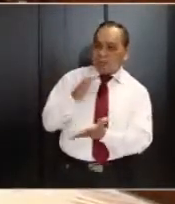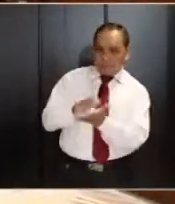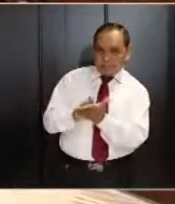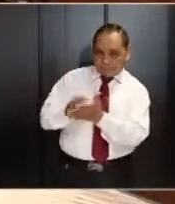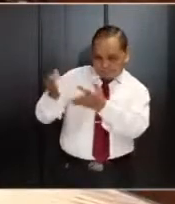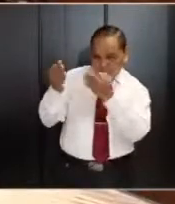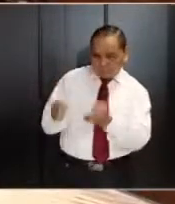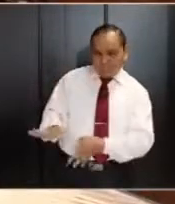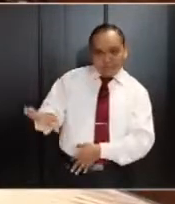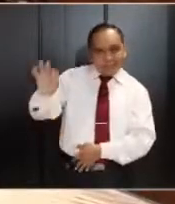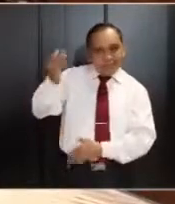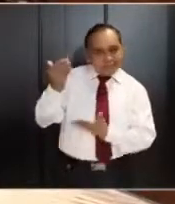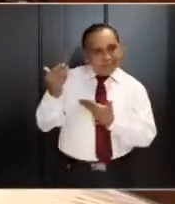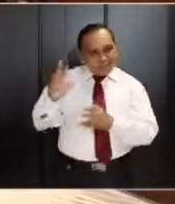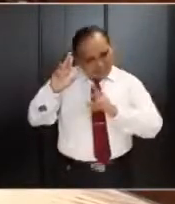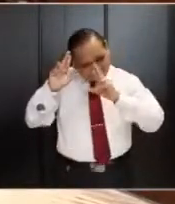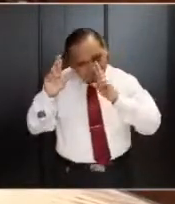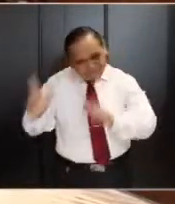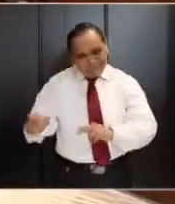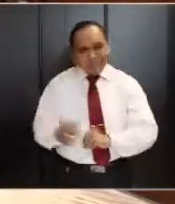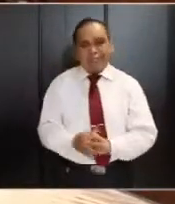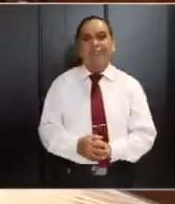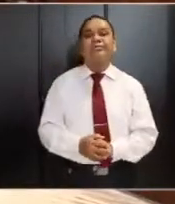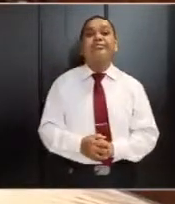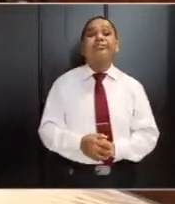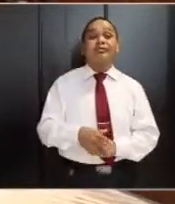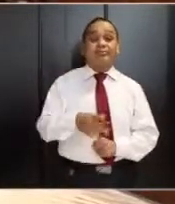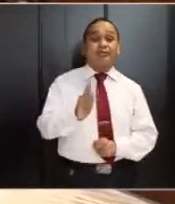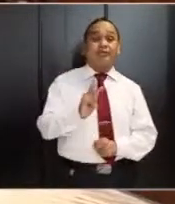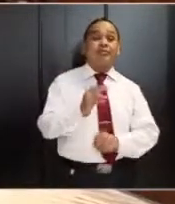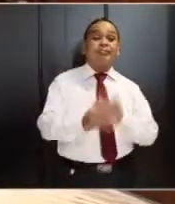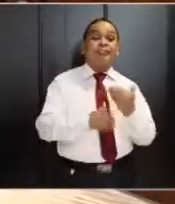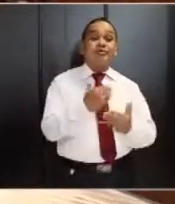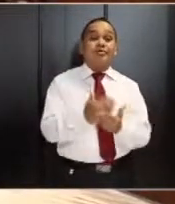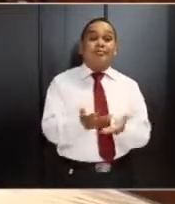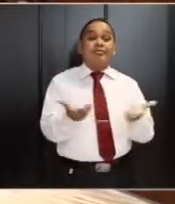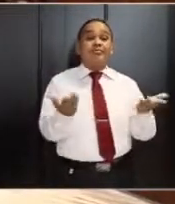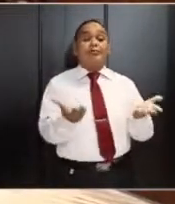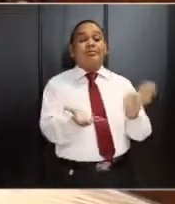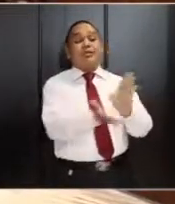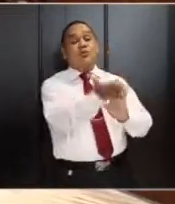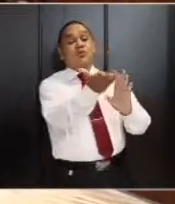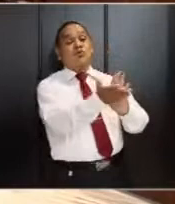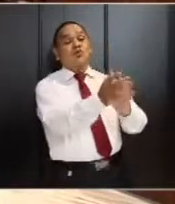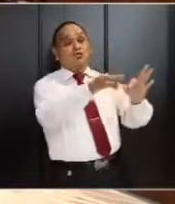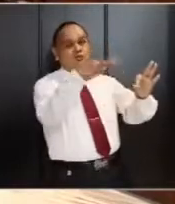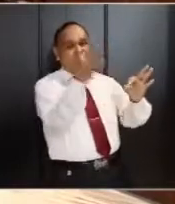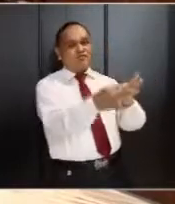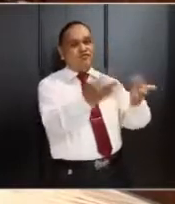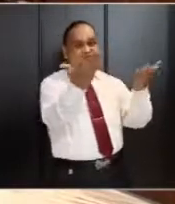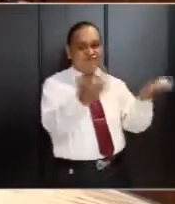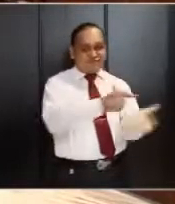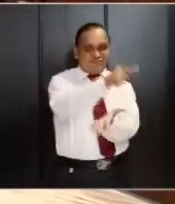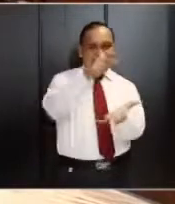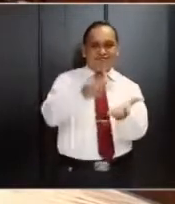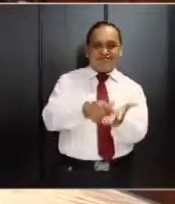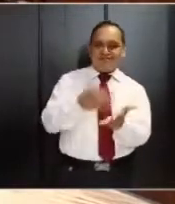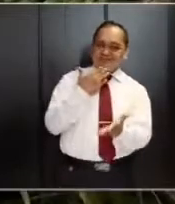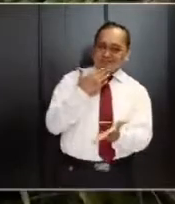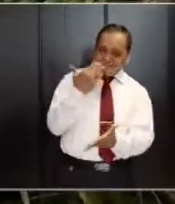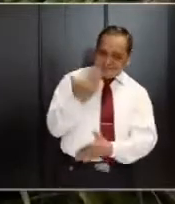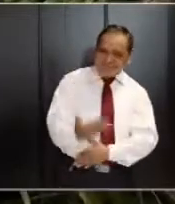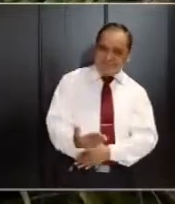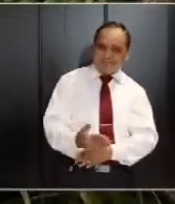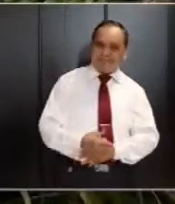merecen y no les quita nada a ellos. Y ojalá sí quede para lo que fue creado, hecho, así, para un centro. Así es, y además,